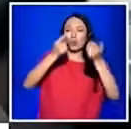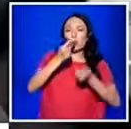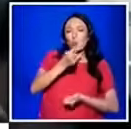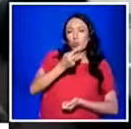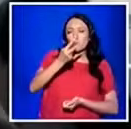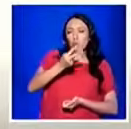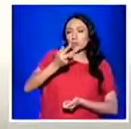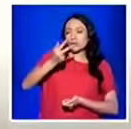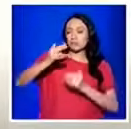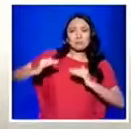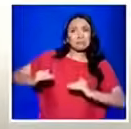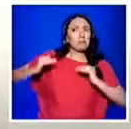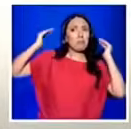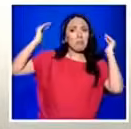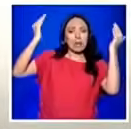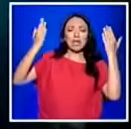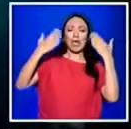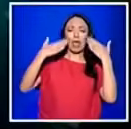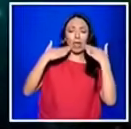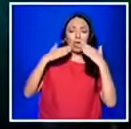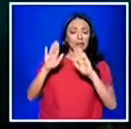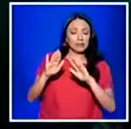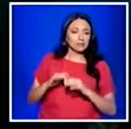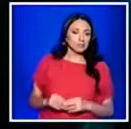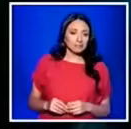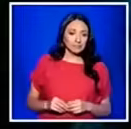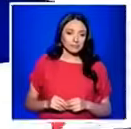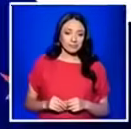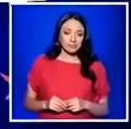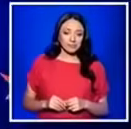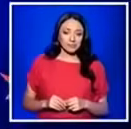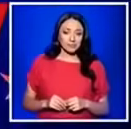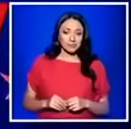más grados por encima del promedio histórico.